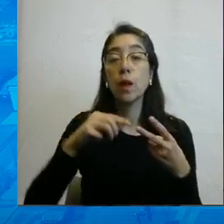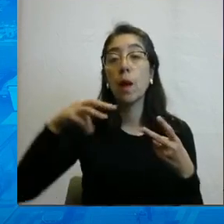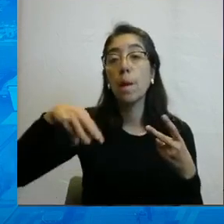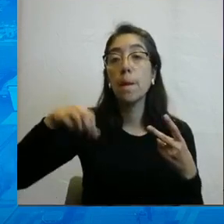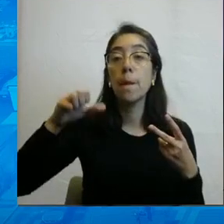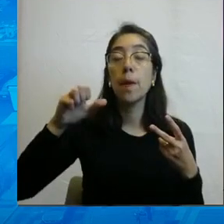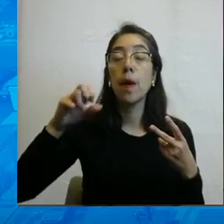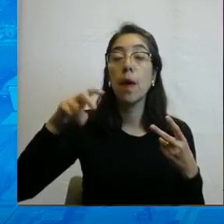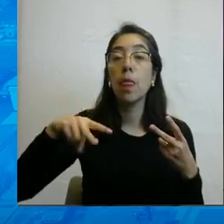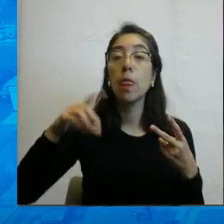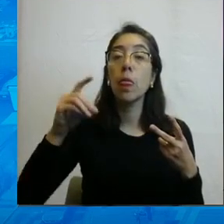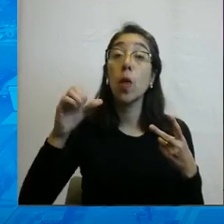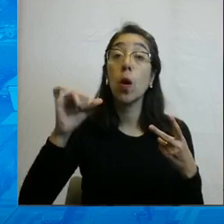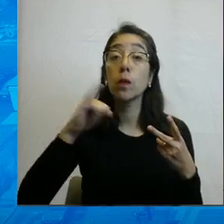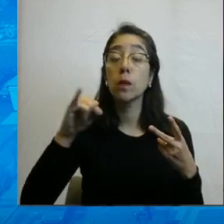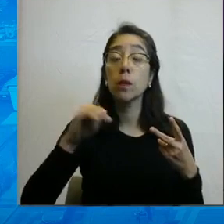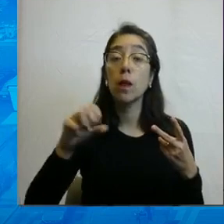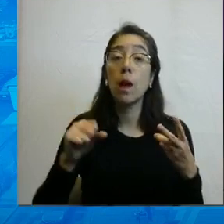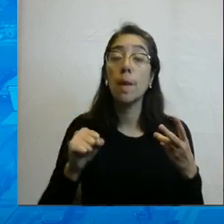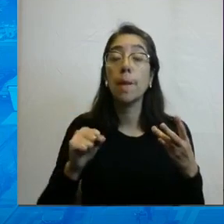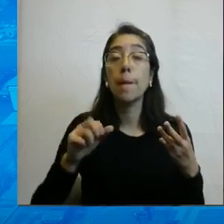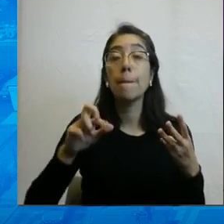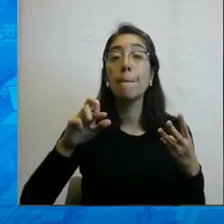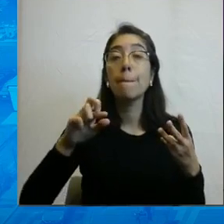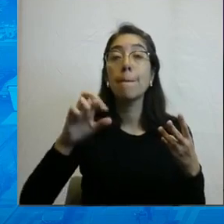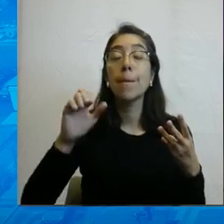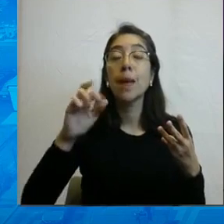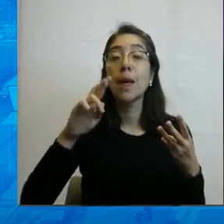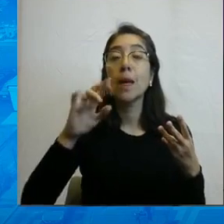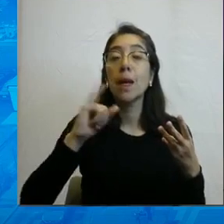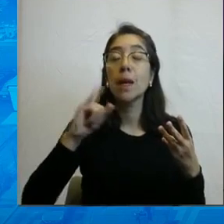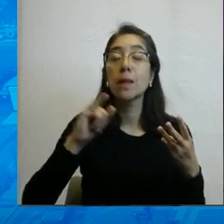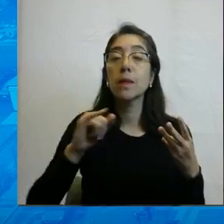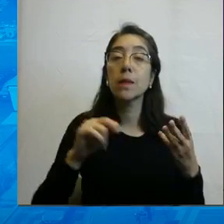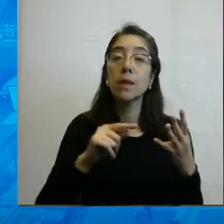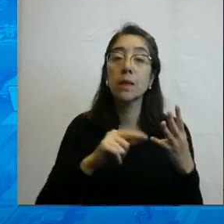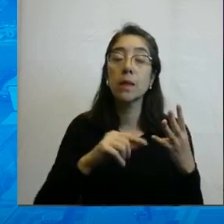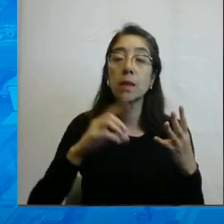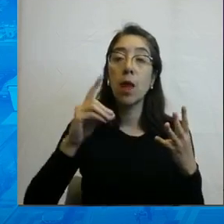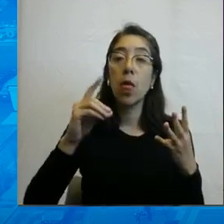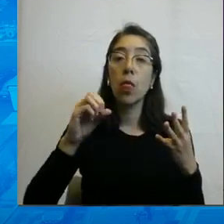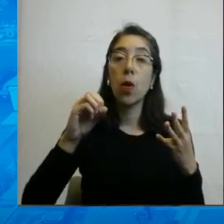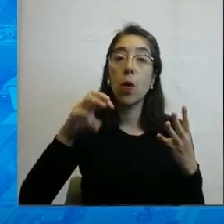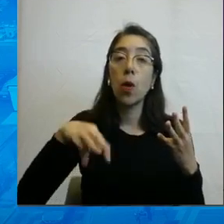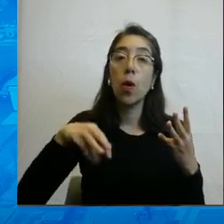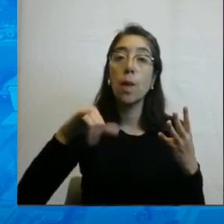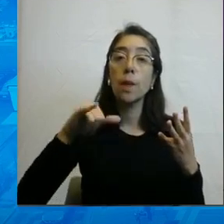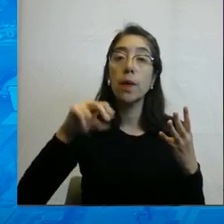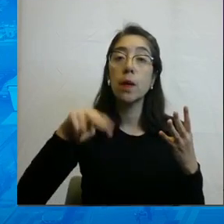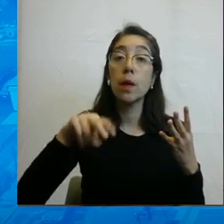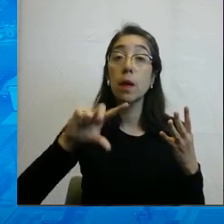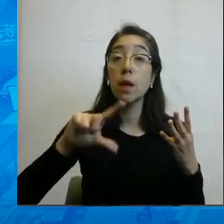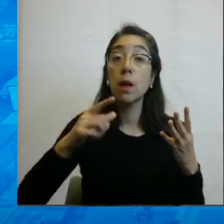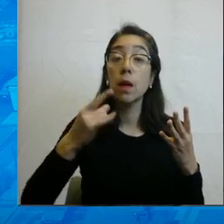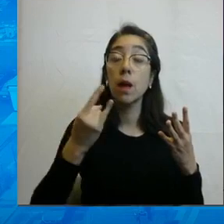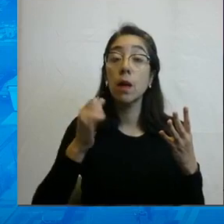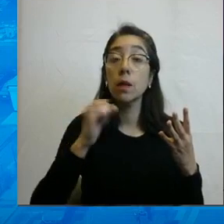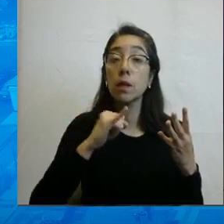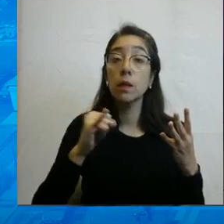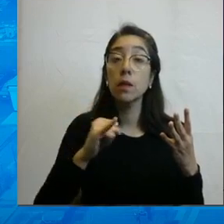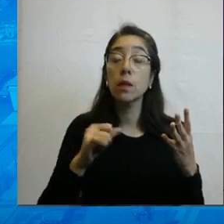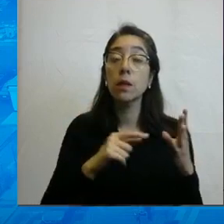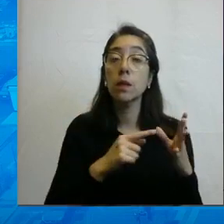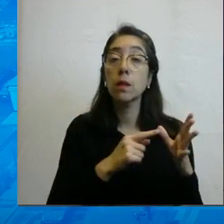Pérez, Domínguez, Rojas, hasta ahí. Ya.